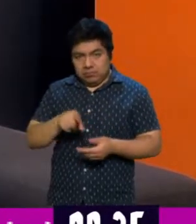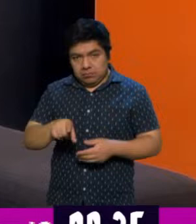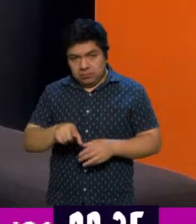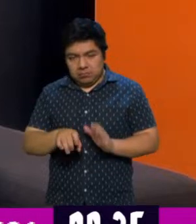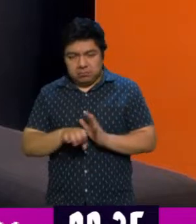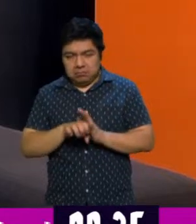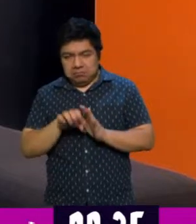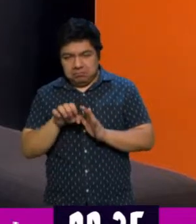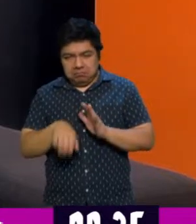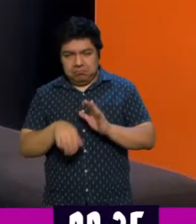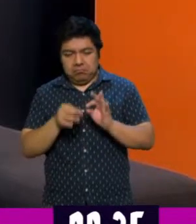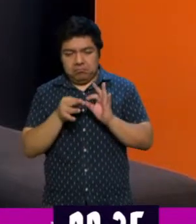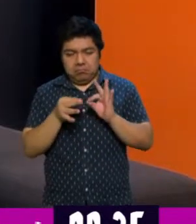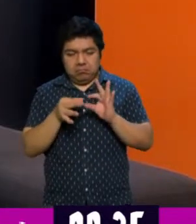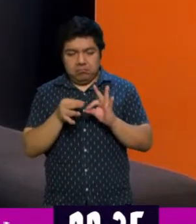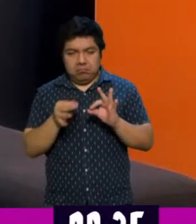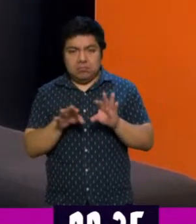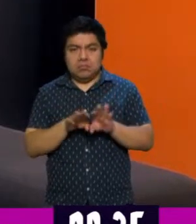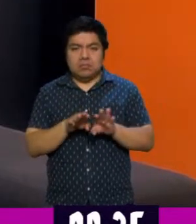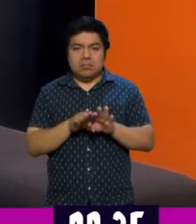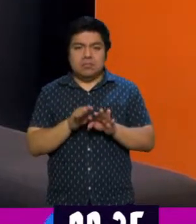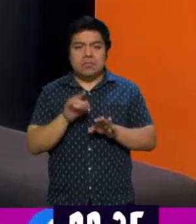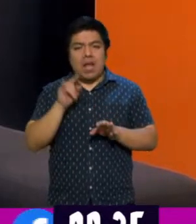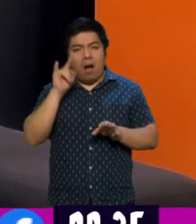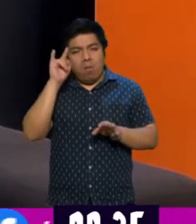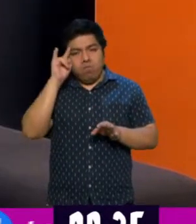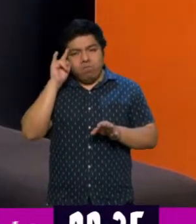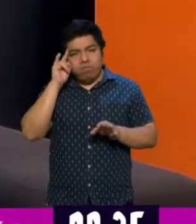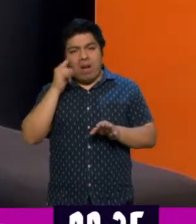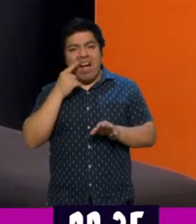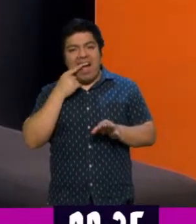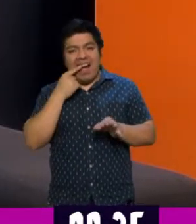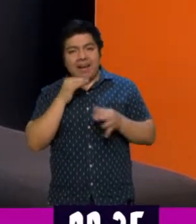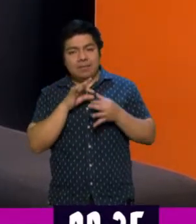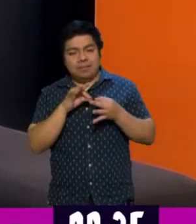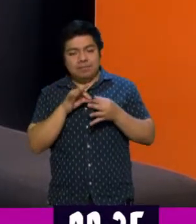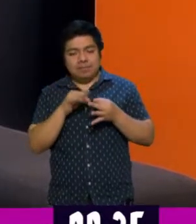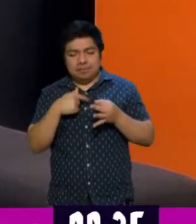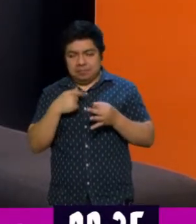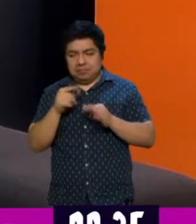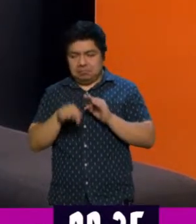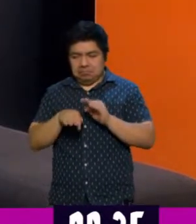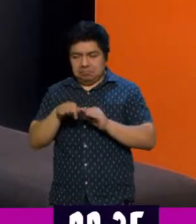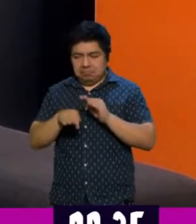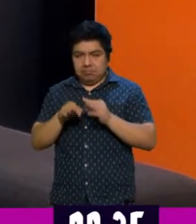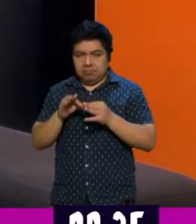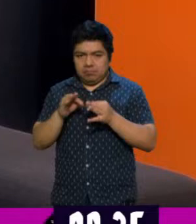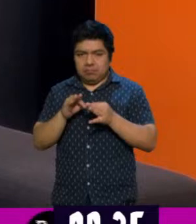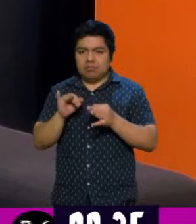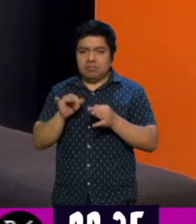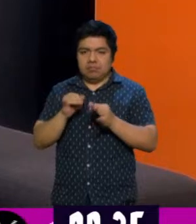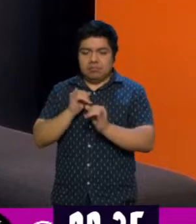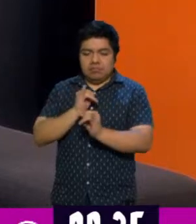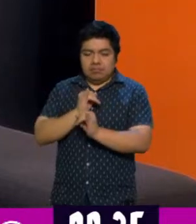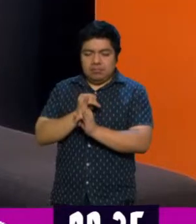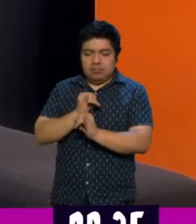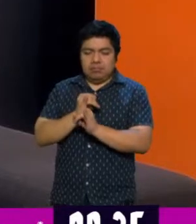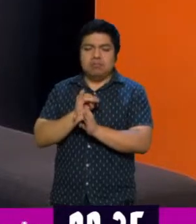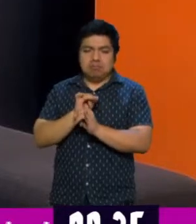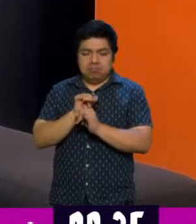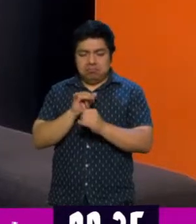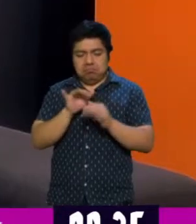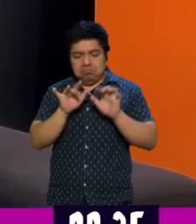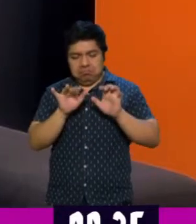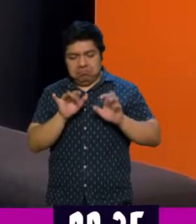Para tratar de explicar qué ocurre con el mal, como siempre lo hago, ¿no? Yo sí recurro al internet, por supuesto,